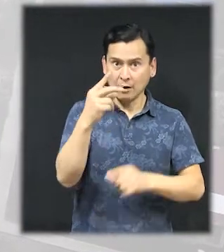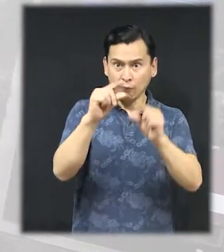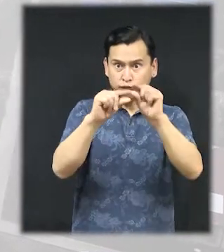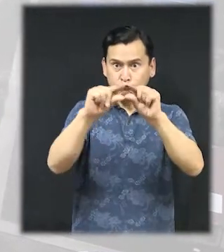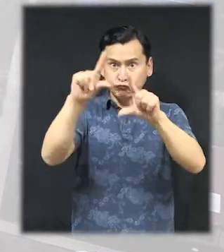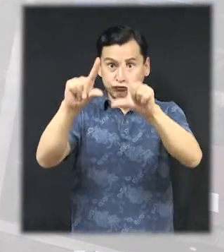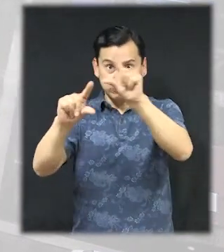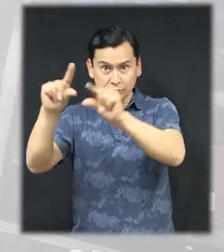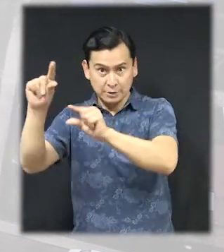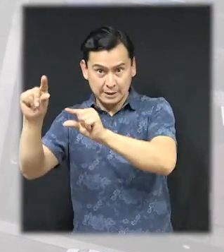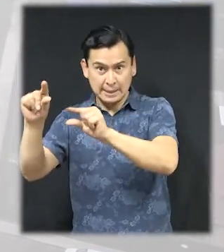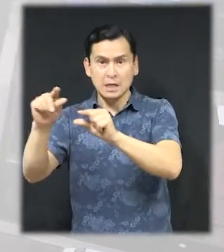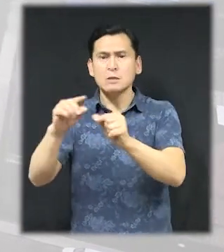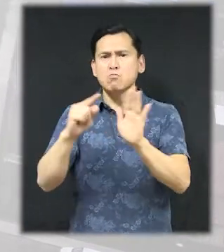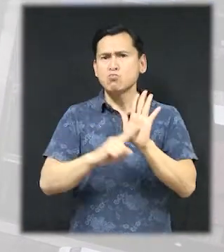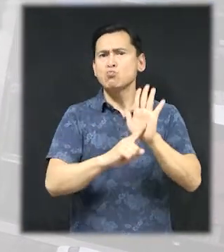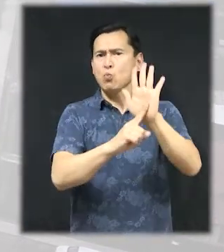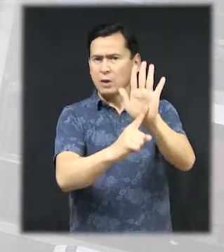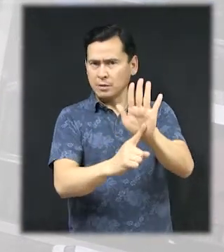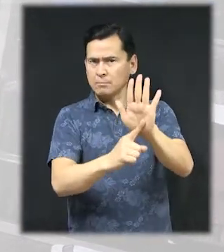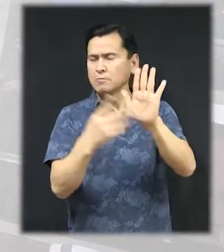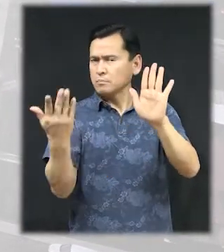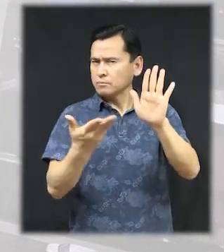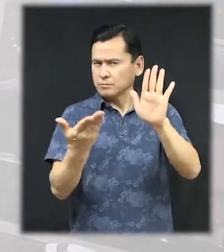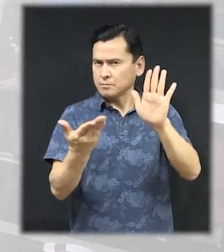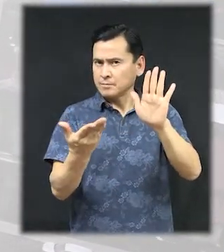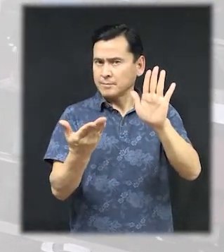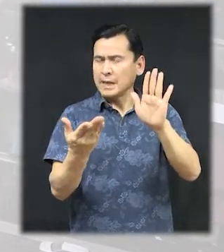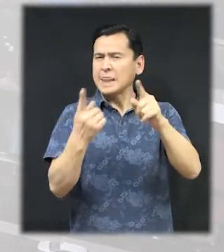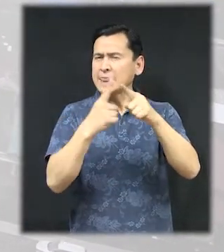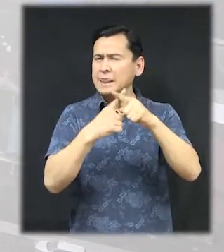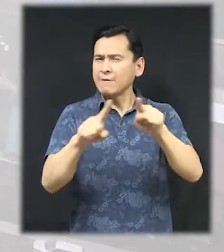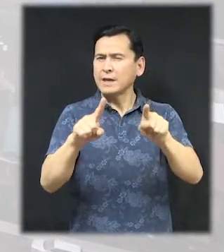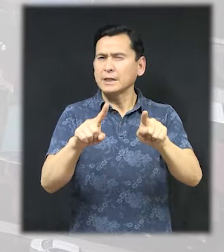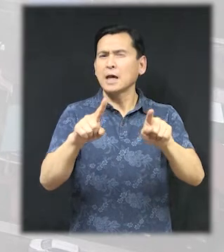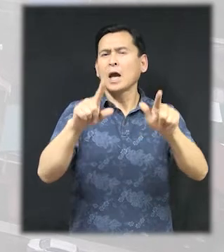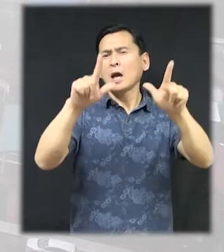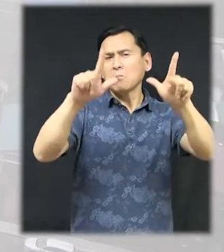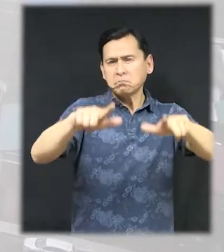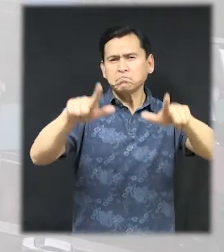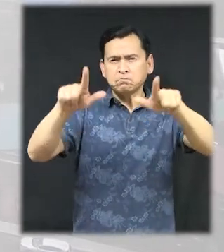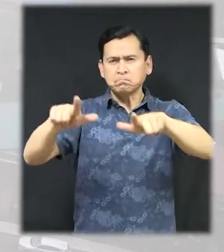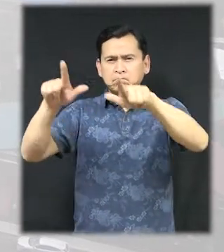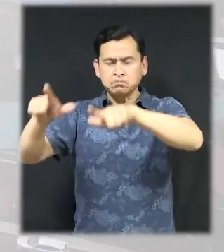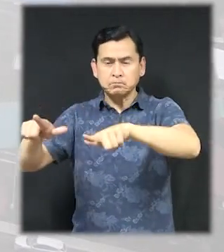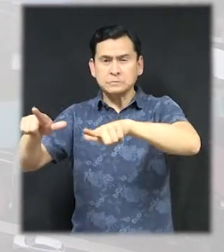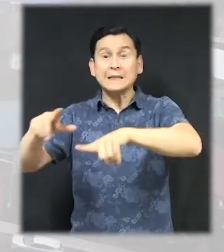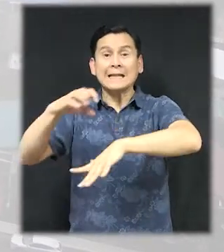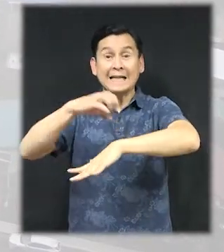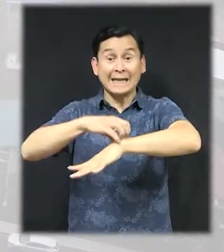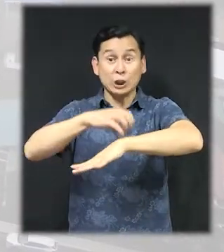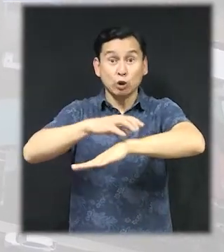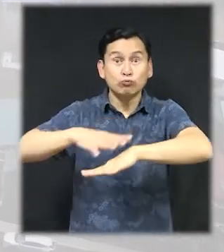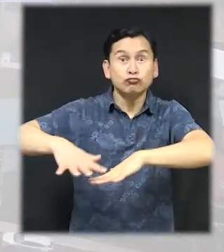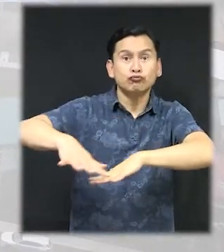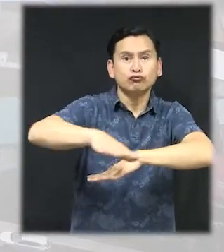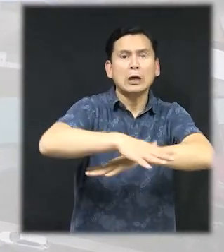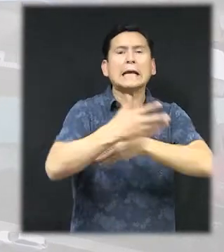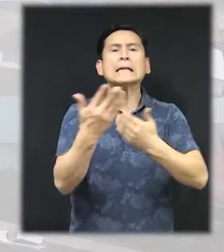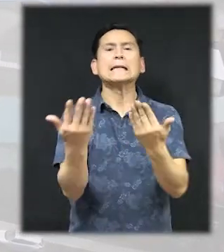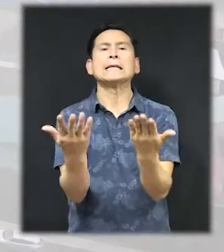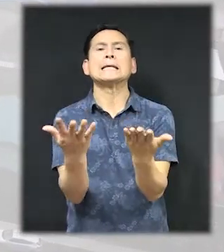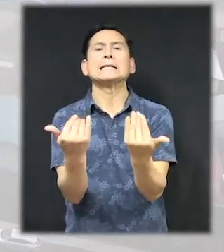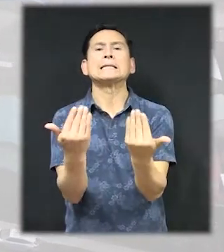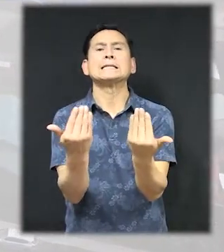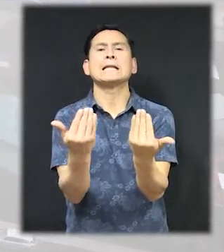la distribución se muestra las distintas unidades de la región que nos demandaron